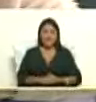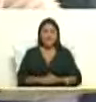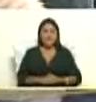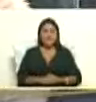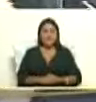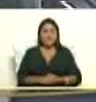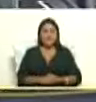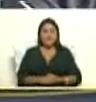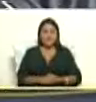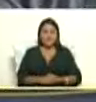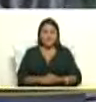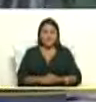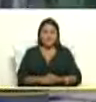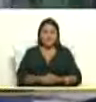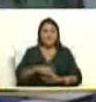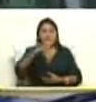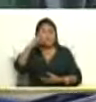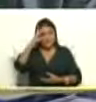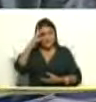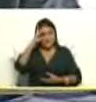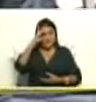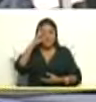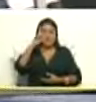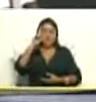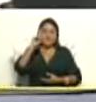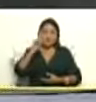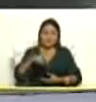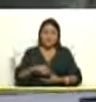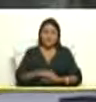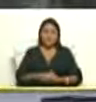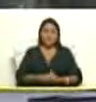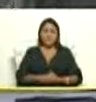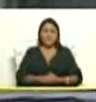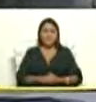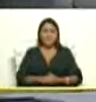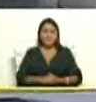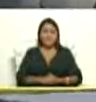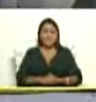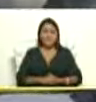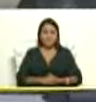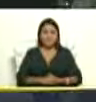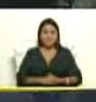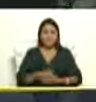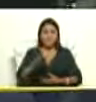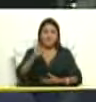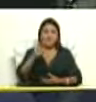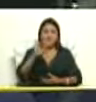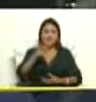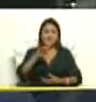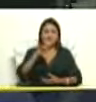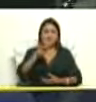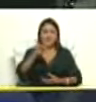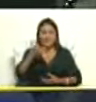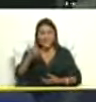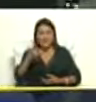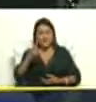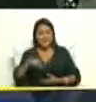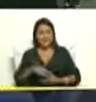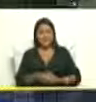Rodríguez del Rodríguez Fredy Bernal